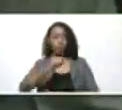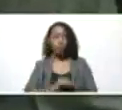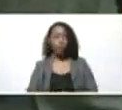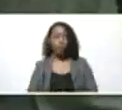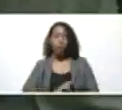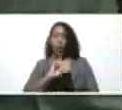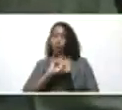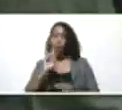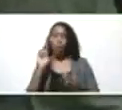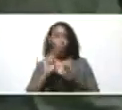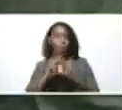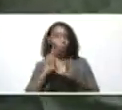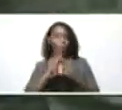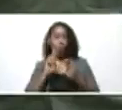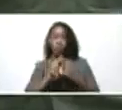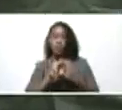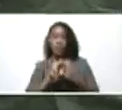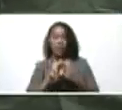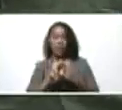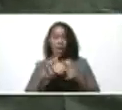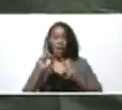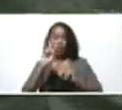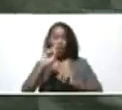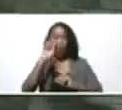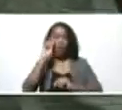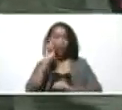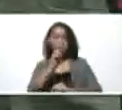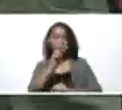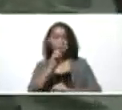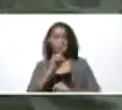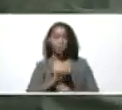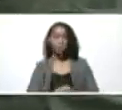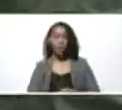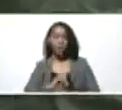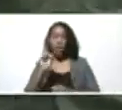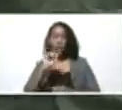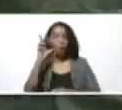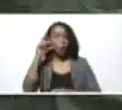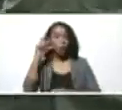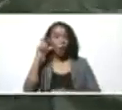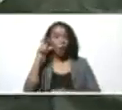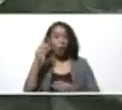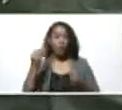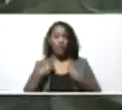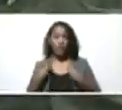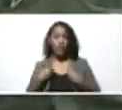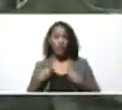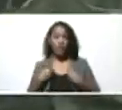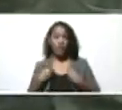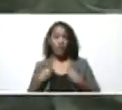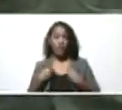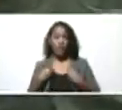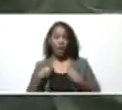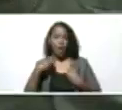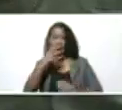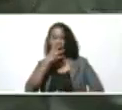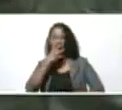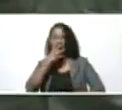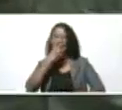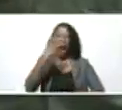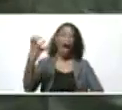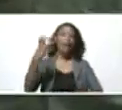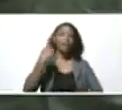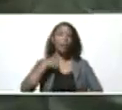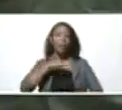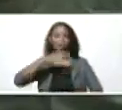no conocieron y no vieron y no escucharon en vivo el estruendoso grito de